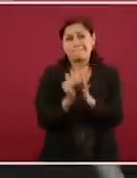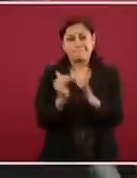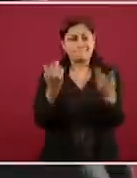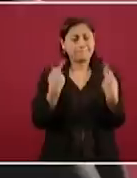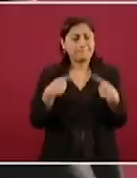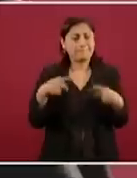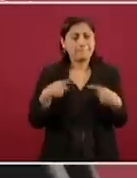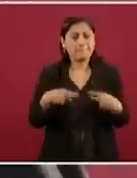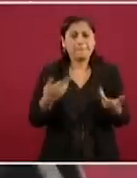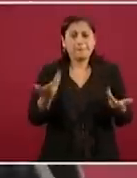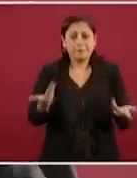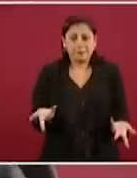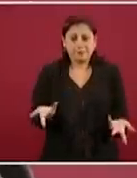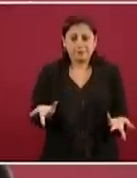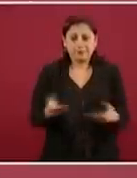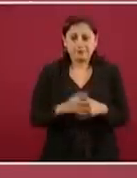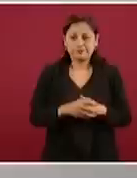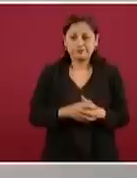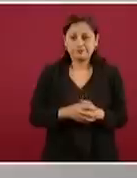es lo mismo de las visitas